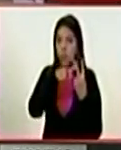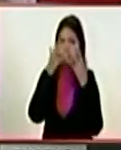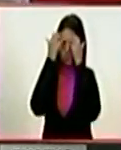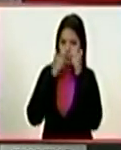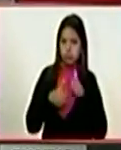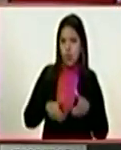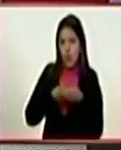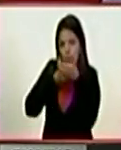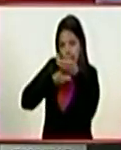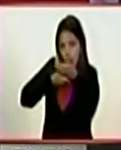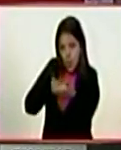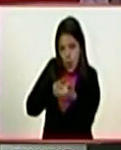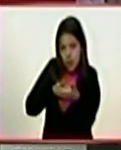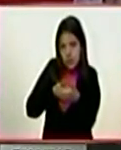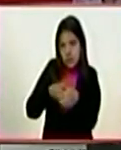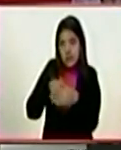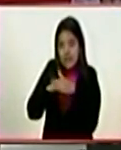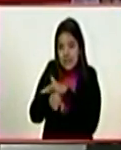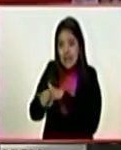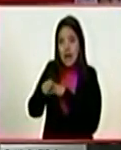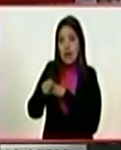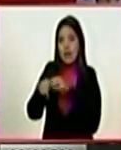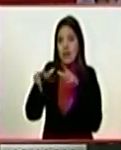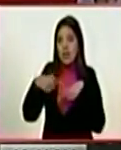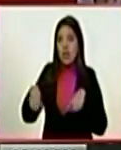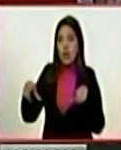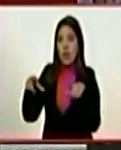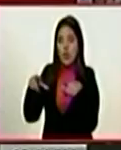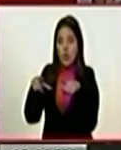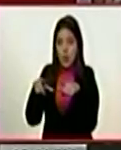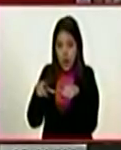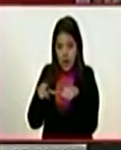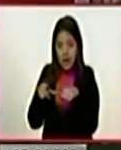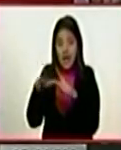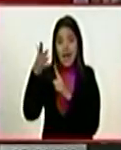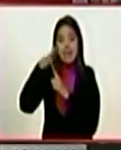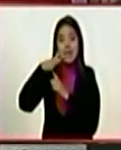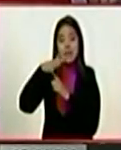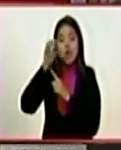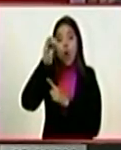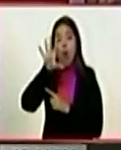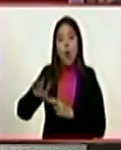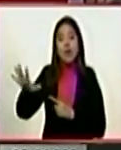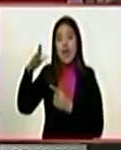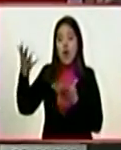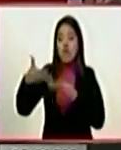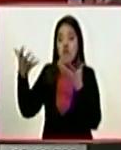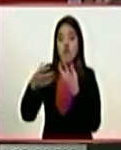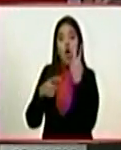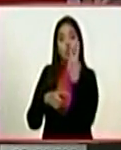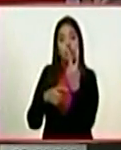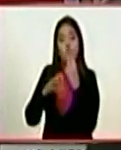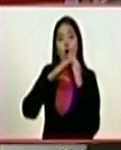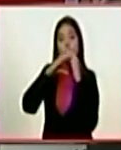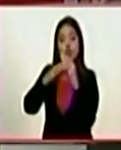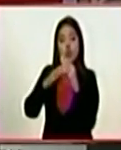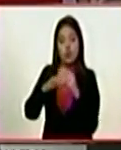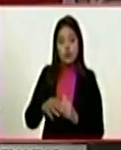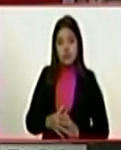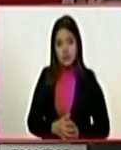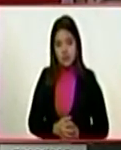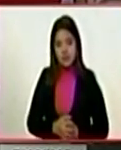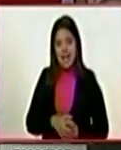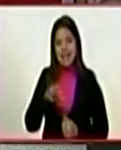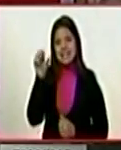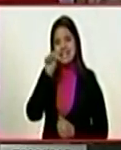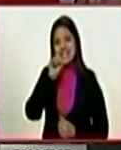armas largas irrumpieron en las instalaciones del terminal de Oriente y nos quemaron dos autobuses de Zigzag